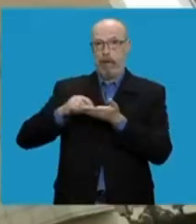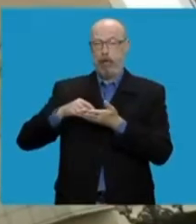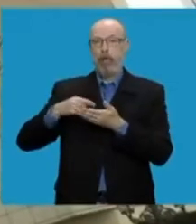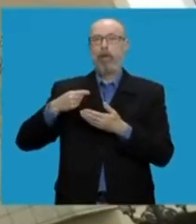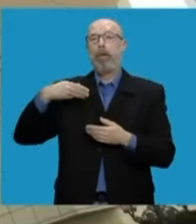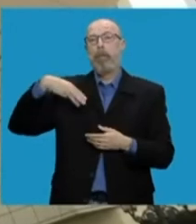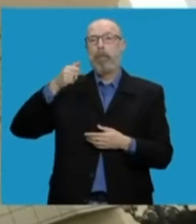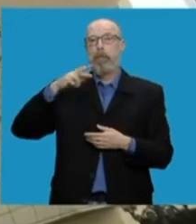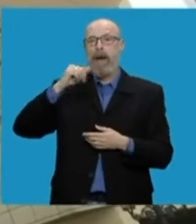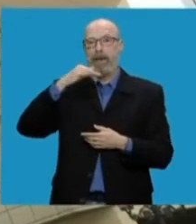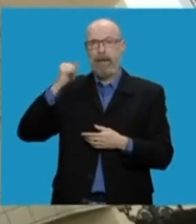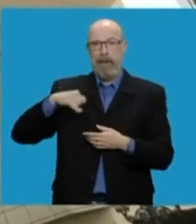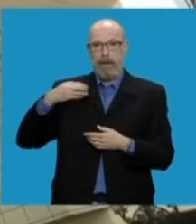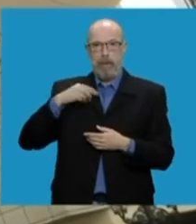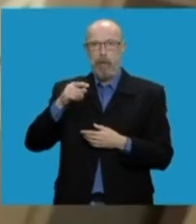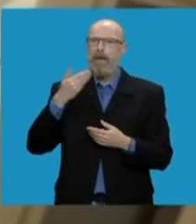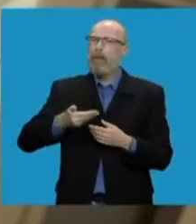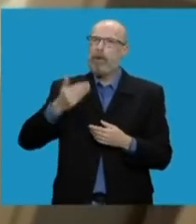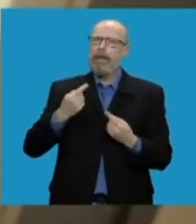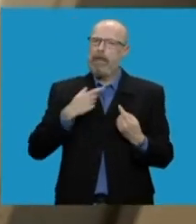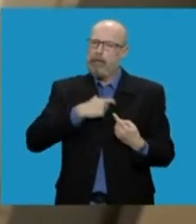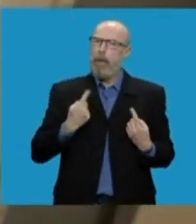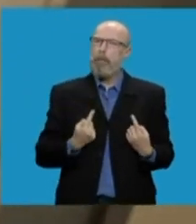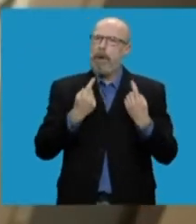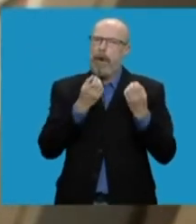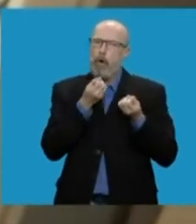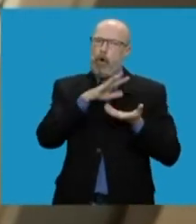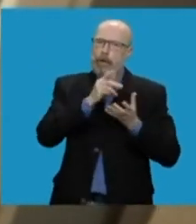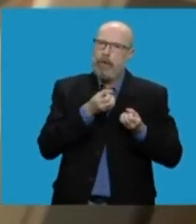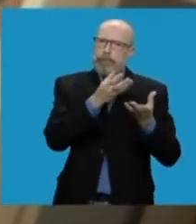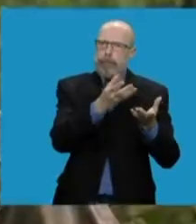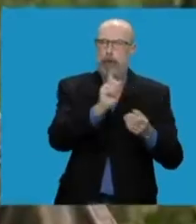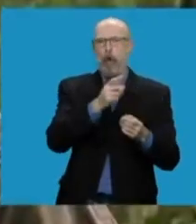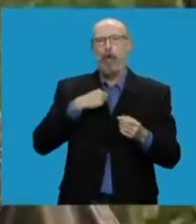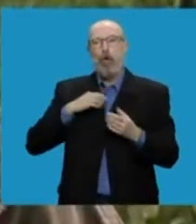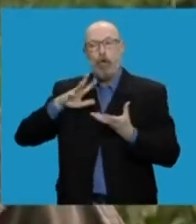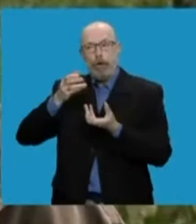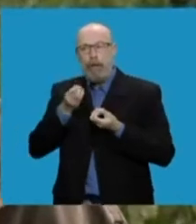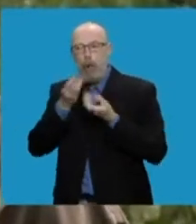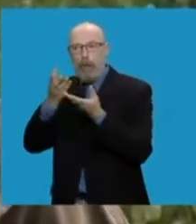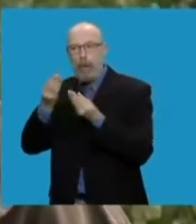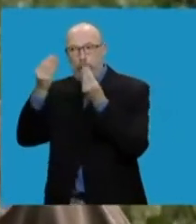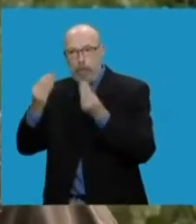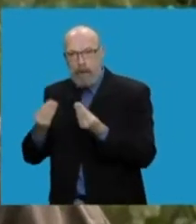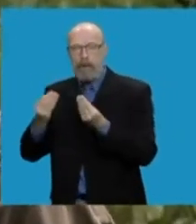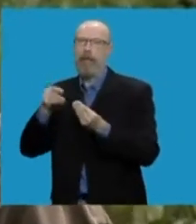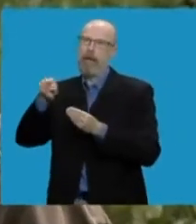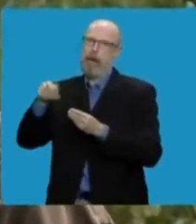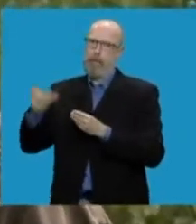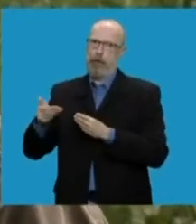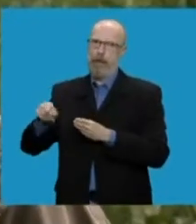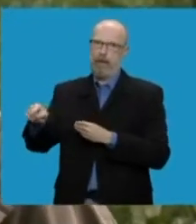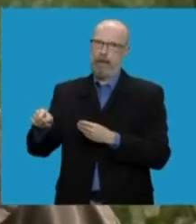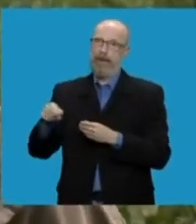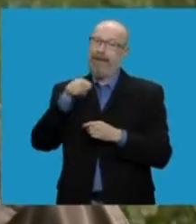lo importante no es ser el primero, muchas veces no es ser el primero en contar la noticia, sino ser el que mejor la cuenta. Entonces esa es la apuesta de estos reportajes, el